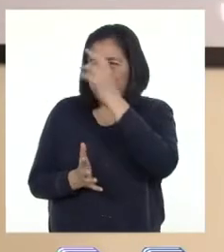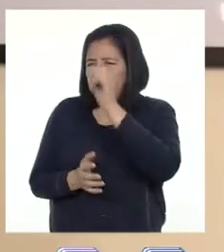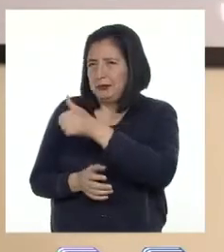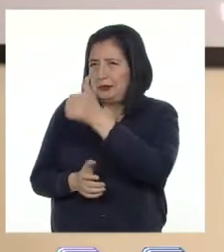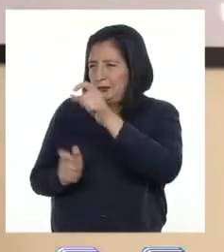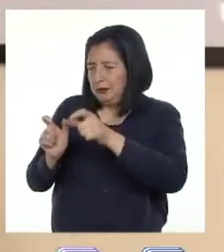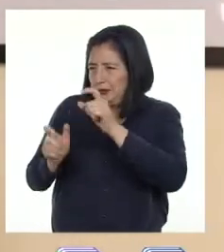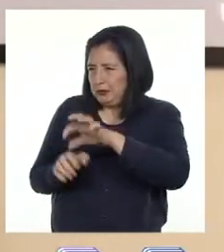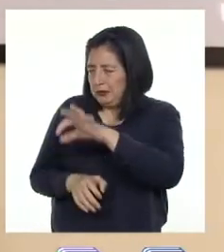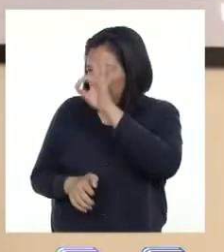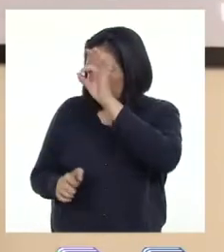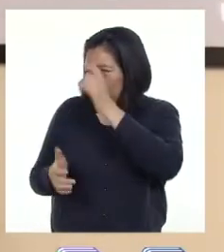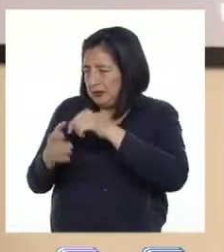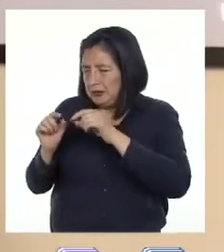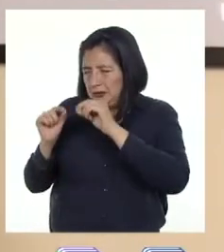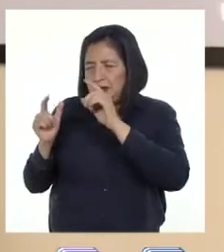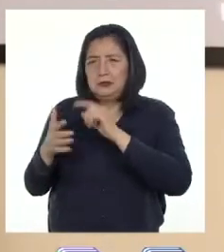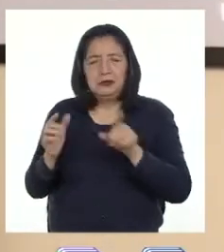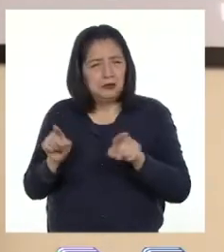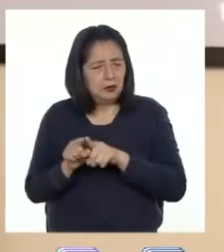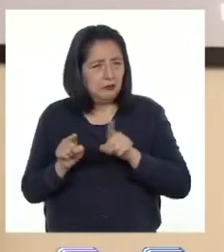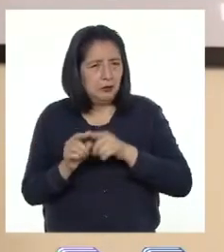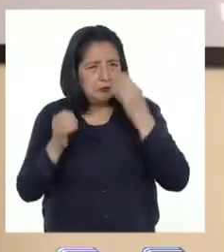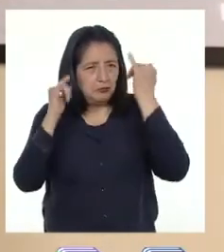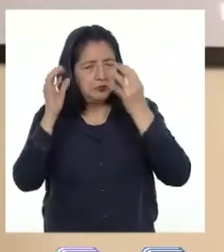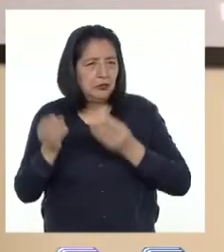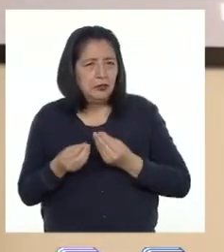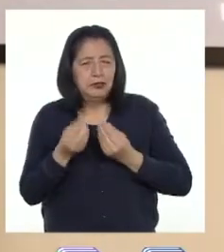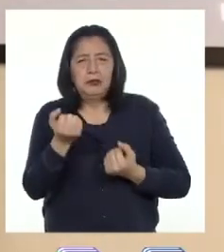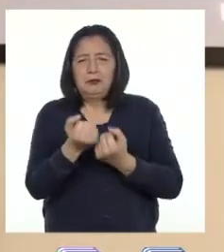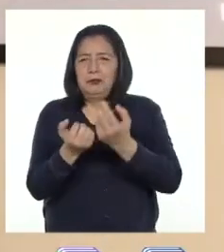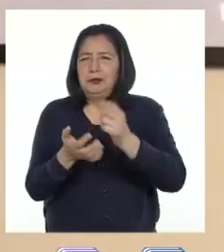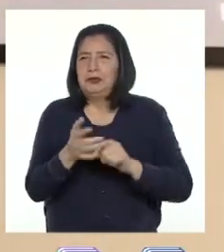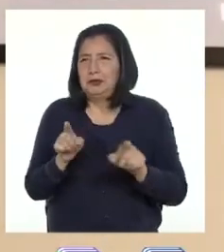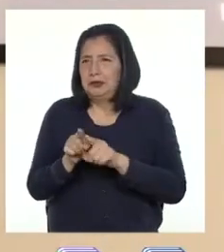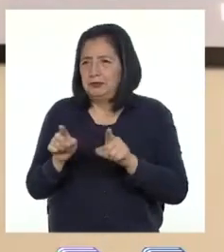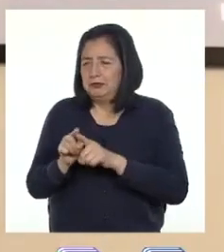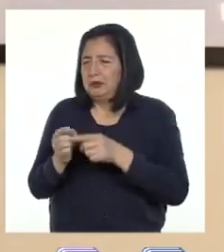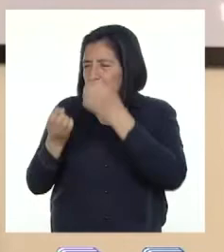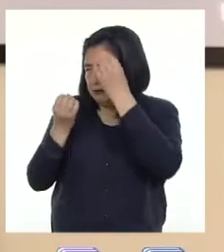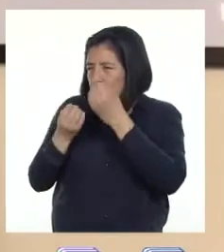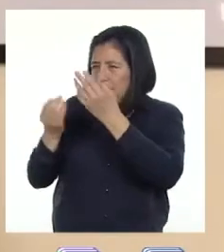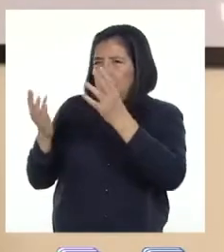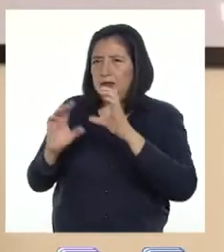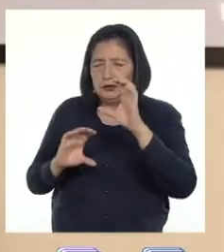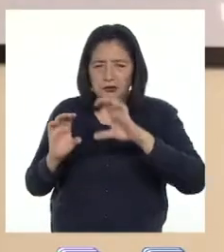otras personas han descubierto y también aporta con sus ideas, ¿no? Y lo mismo en la comunicación de la ciencia.